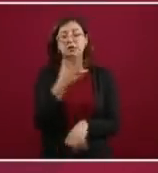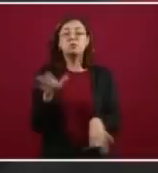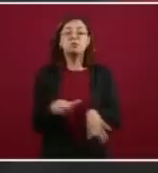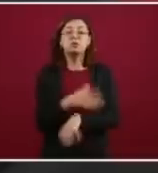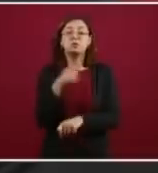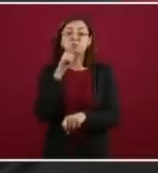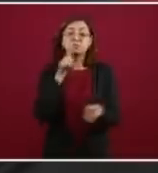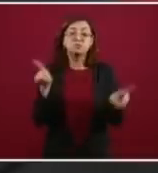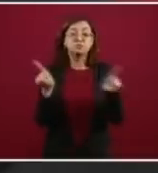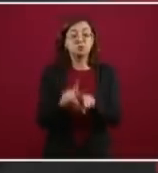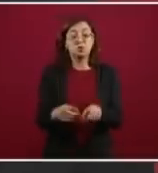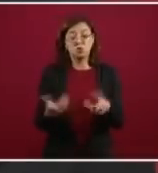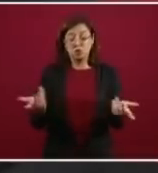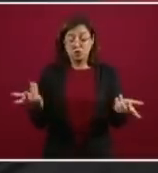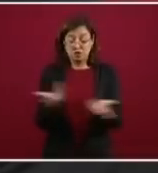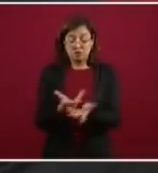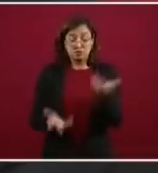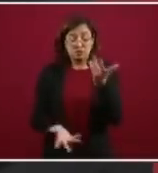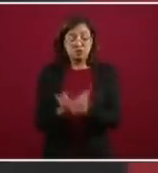hay que